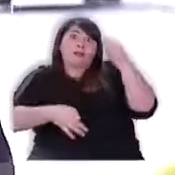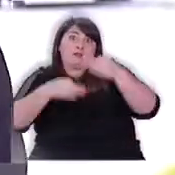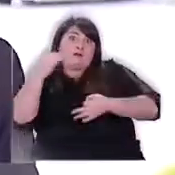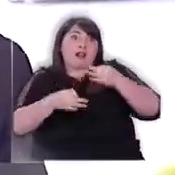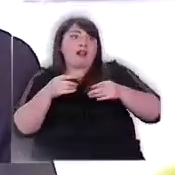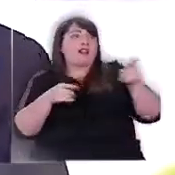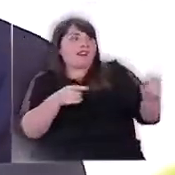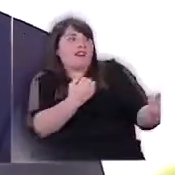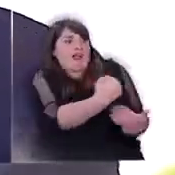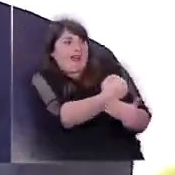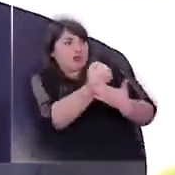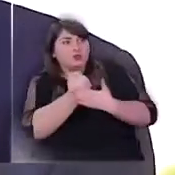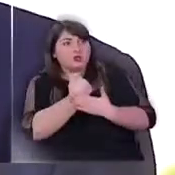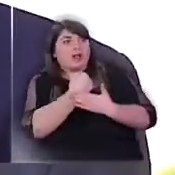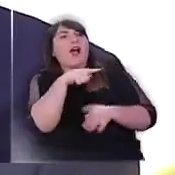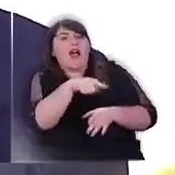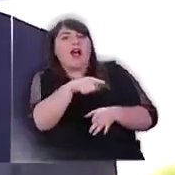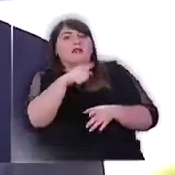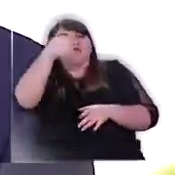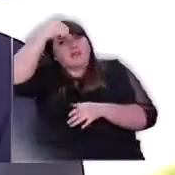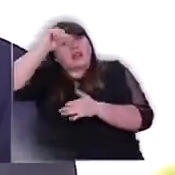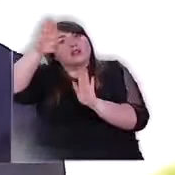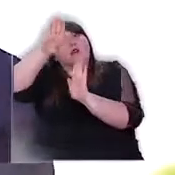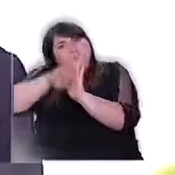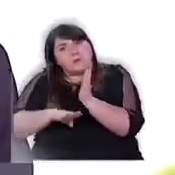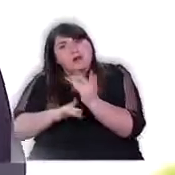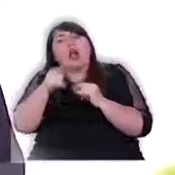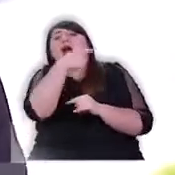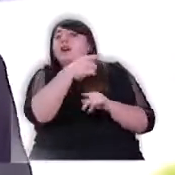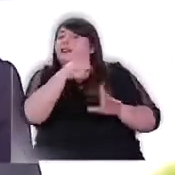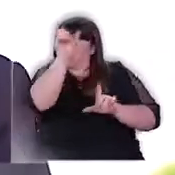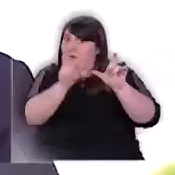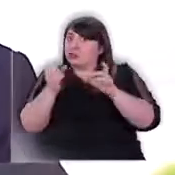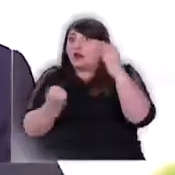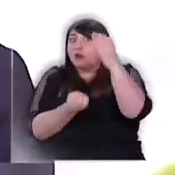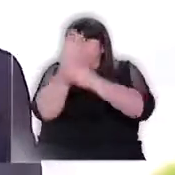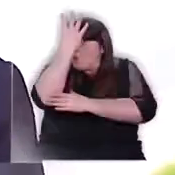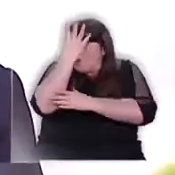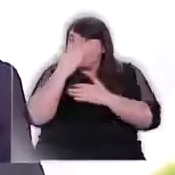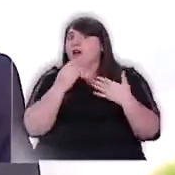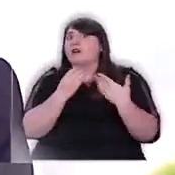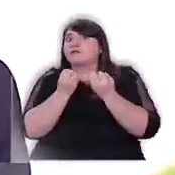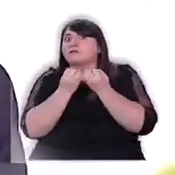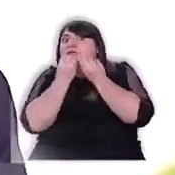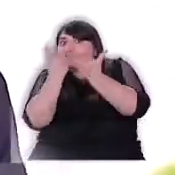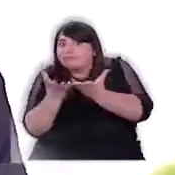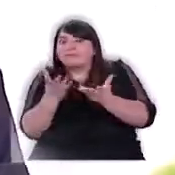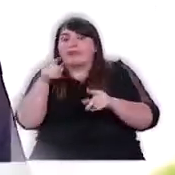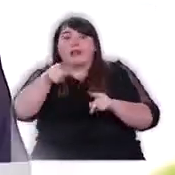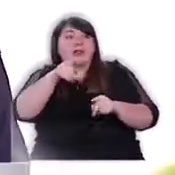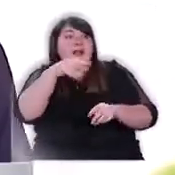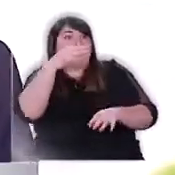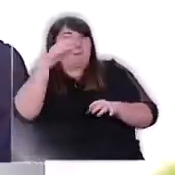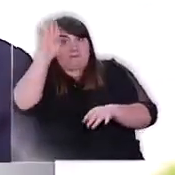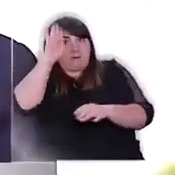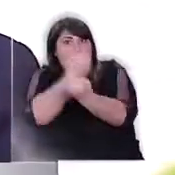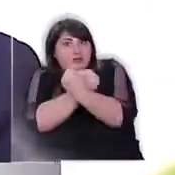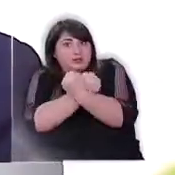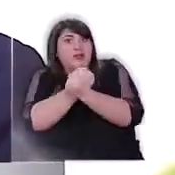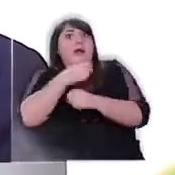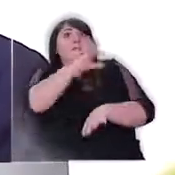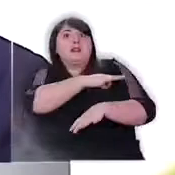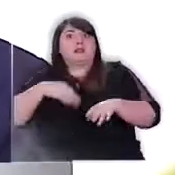esta colaboración sustancial. Ahora, si la persona revela antecedentes nuevos, que no, de los cuales las policías o el Ministerio Público no tenía conocimiento, tiene